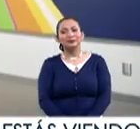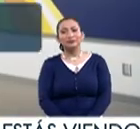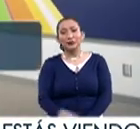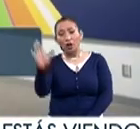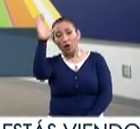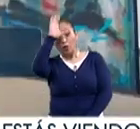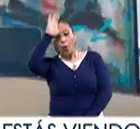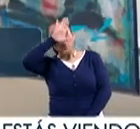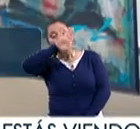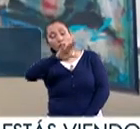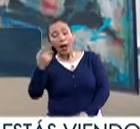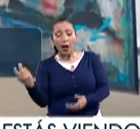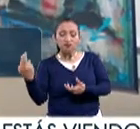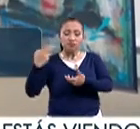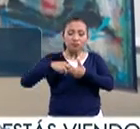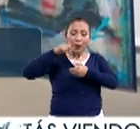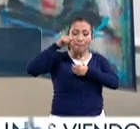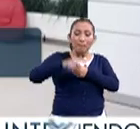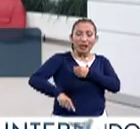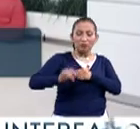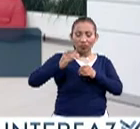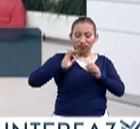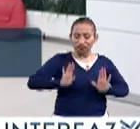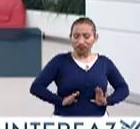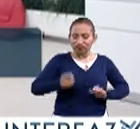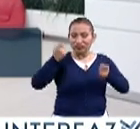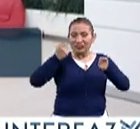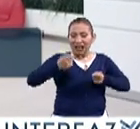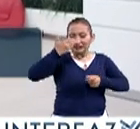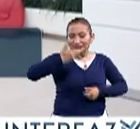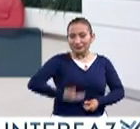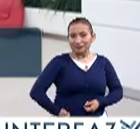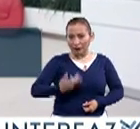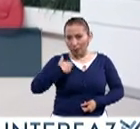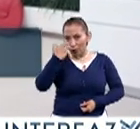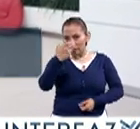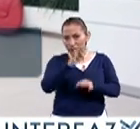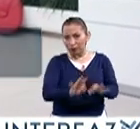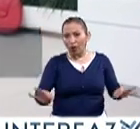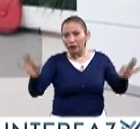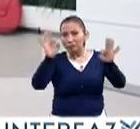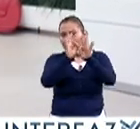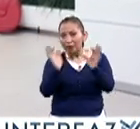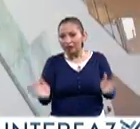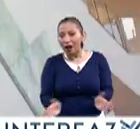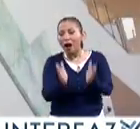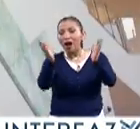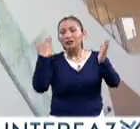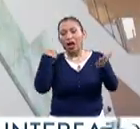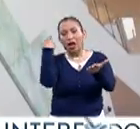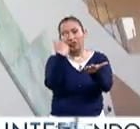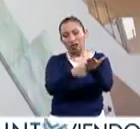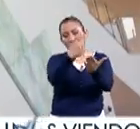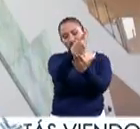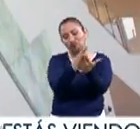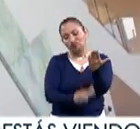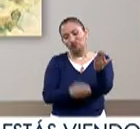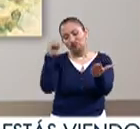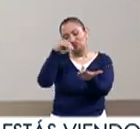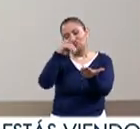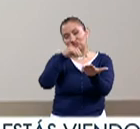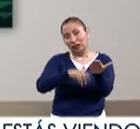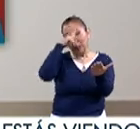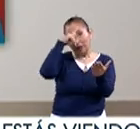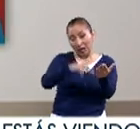La cultura forma parte esencial de nuestra identidad. Por ello, es importante impulsarla en las políticas de desarrollo,